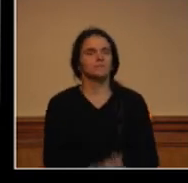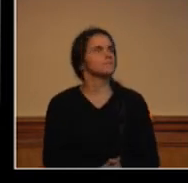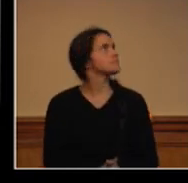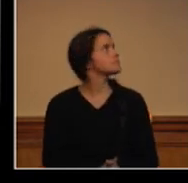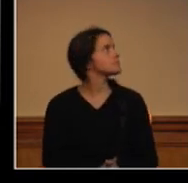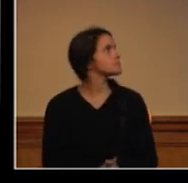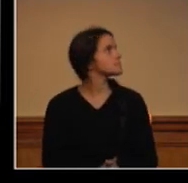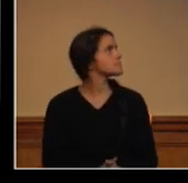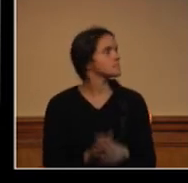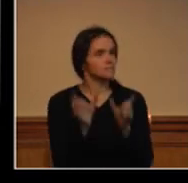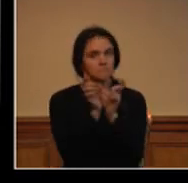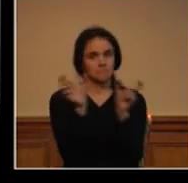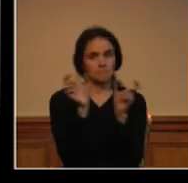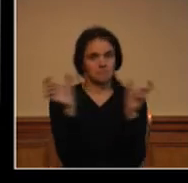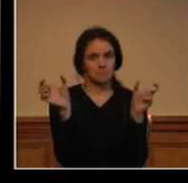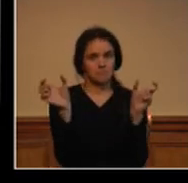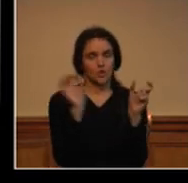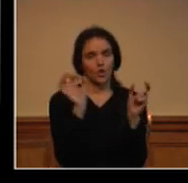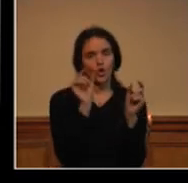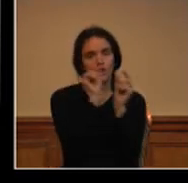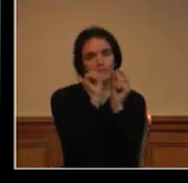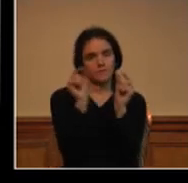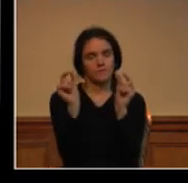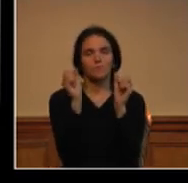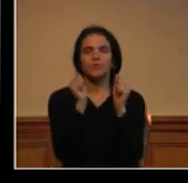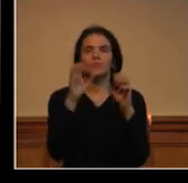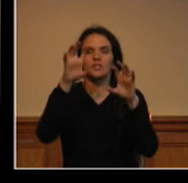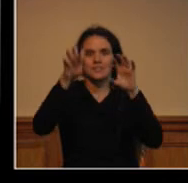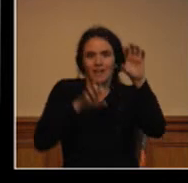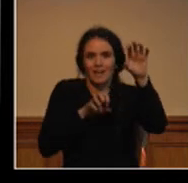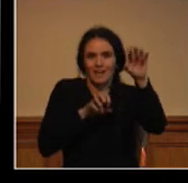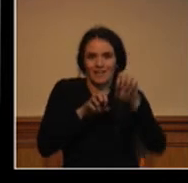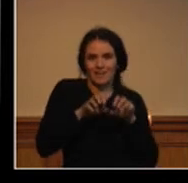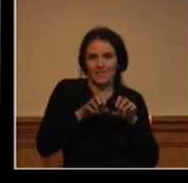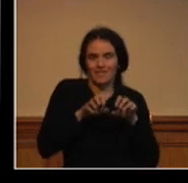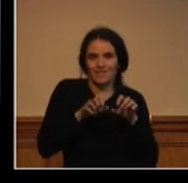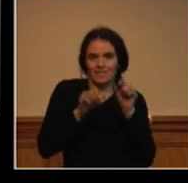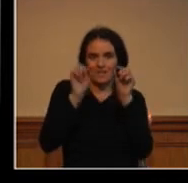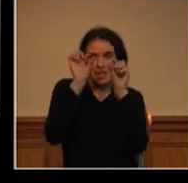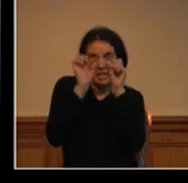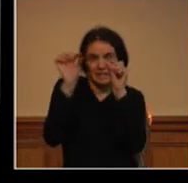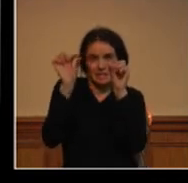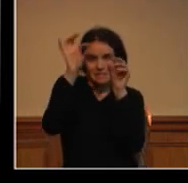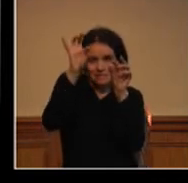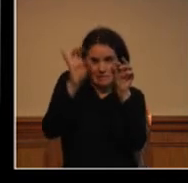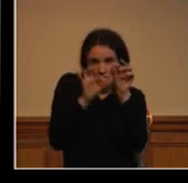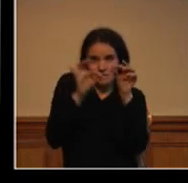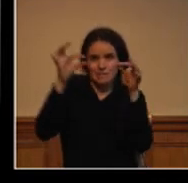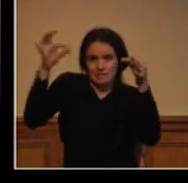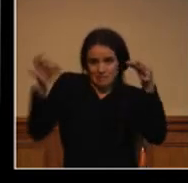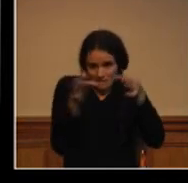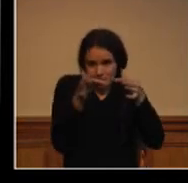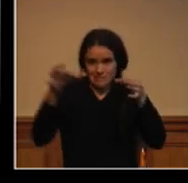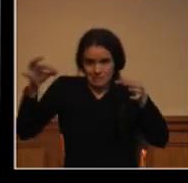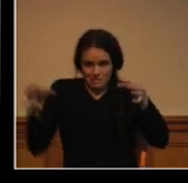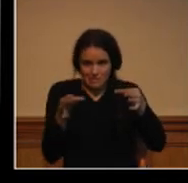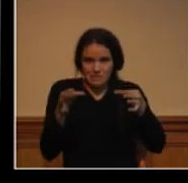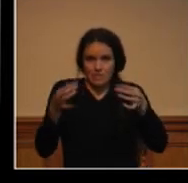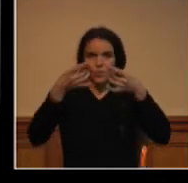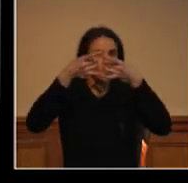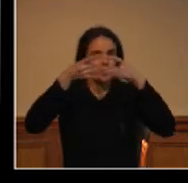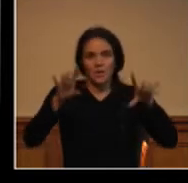representadas según la sílaba o las letras. Podemos sacar las sílabas o las letras de los espacios y ponerlas en